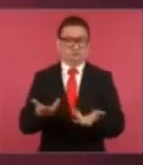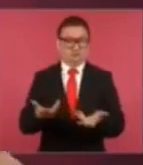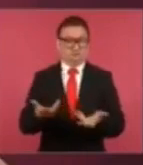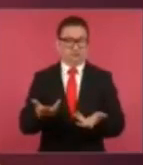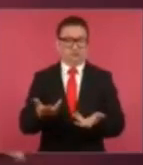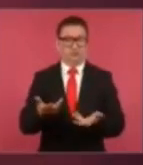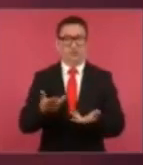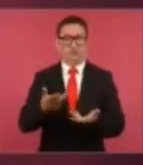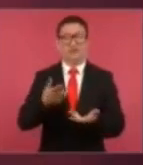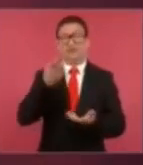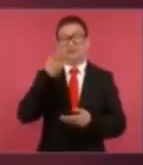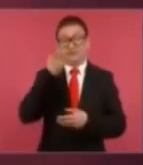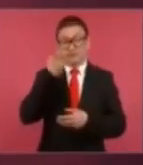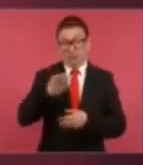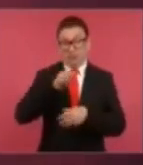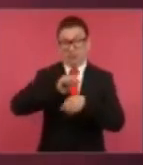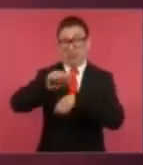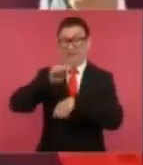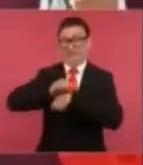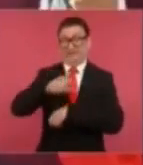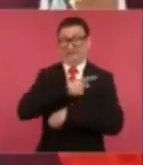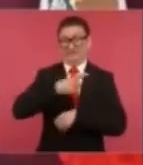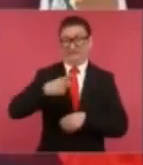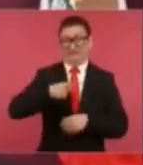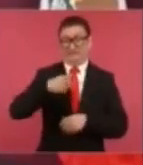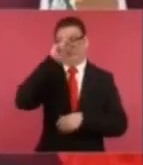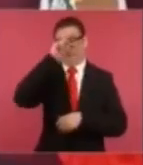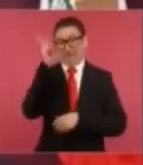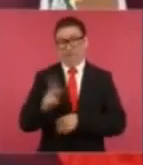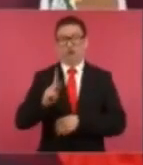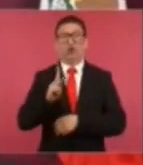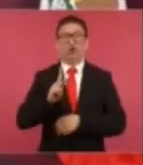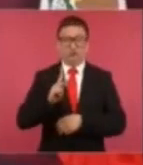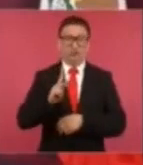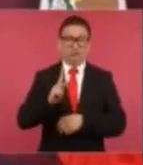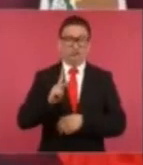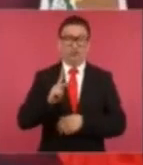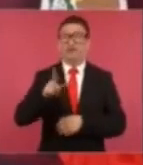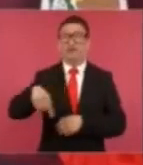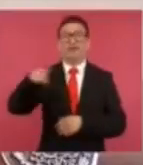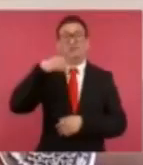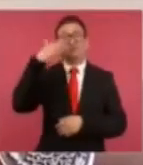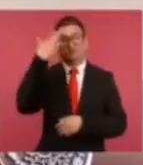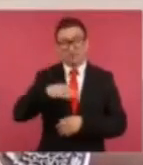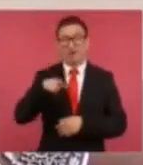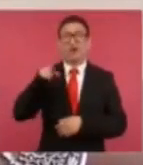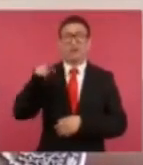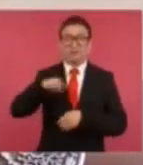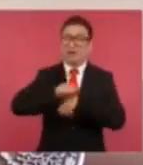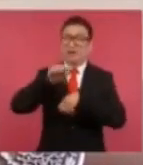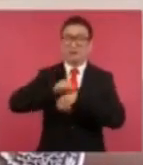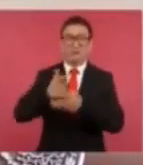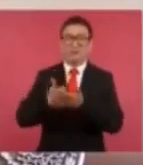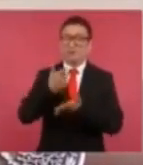Entonces, endeudaron por completo a Argentina, a sabiendas de que no tenían capacidad de pago.